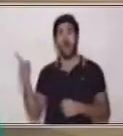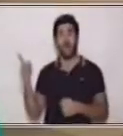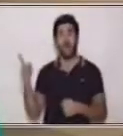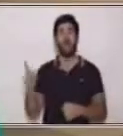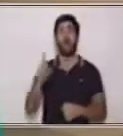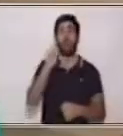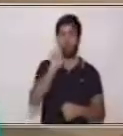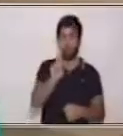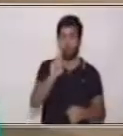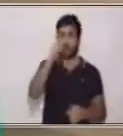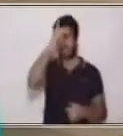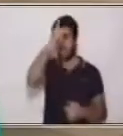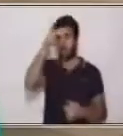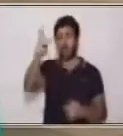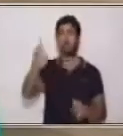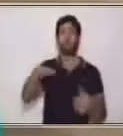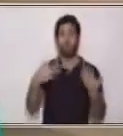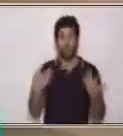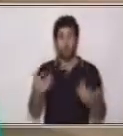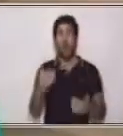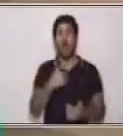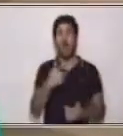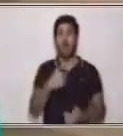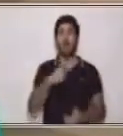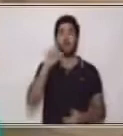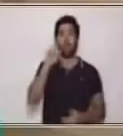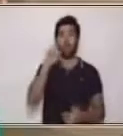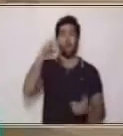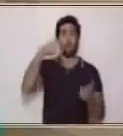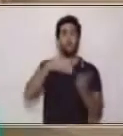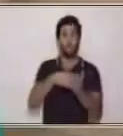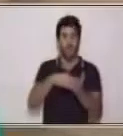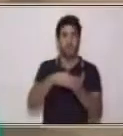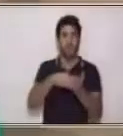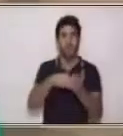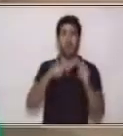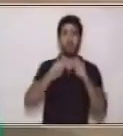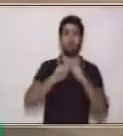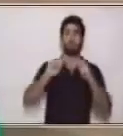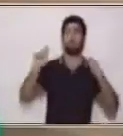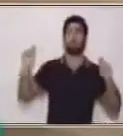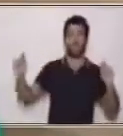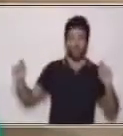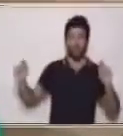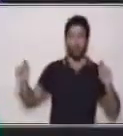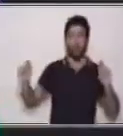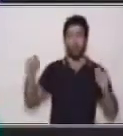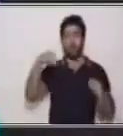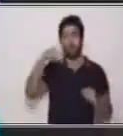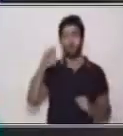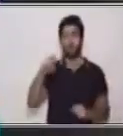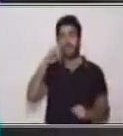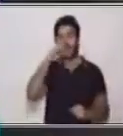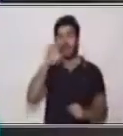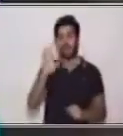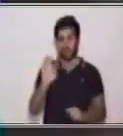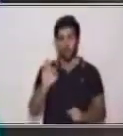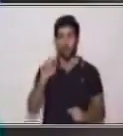1000 metros. Recuerda bien, 1000 metros. ¿Y nos ayuda? ¿Para qué nos ayuda? Para medir distancias más